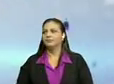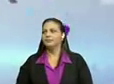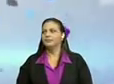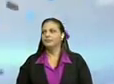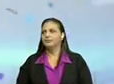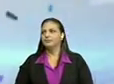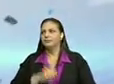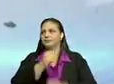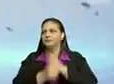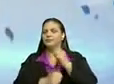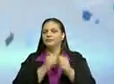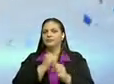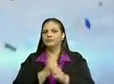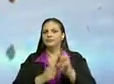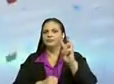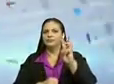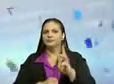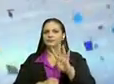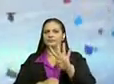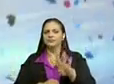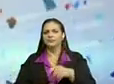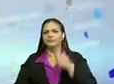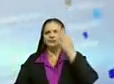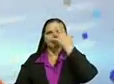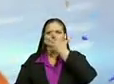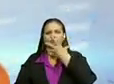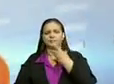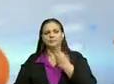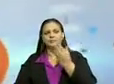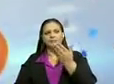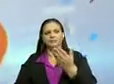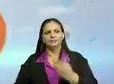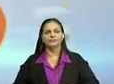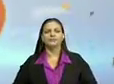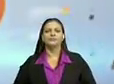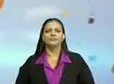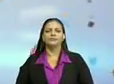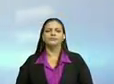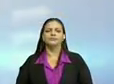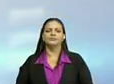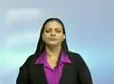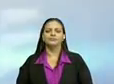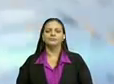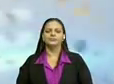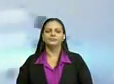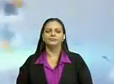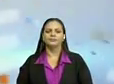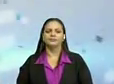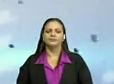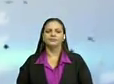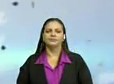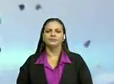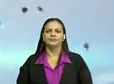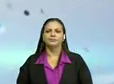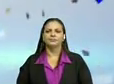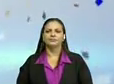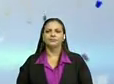Doris Macías, 64 años. Guapísima, Doris, qué linda la cumpleañera, qué bella.